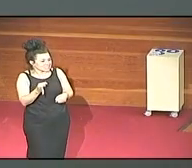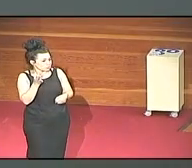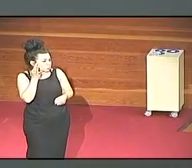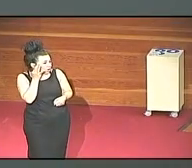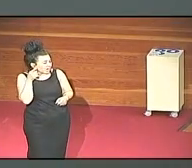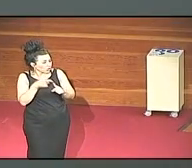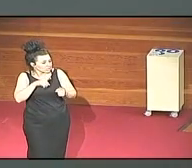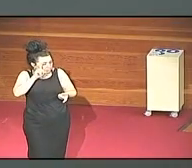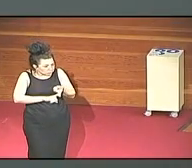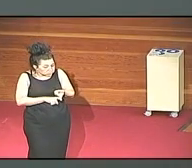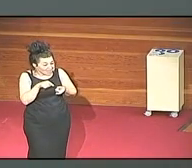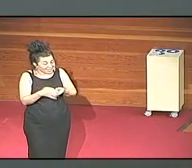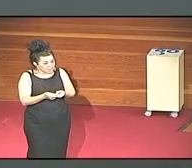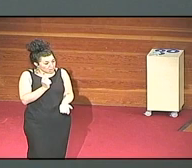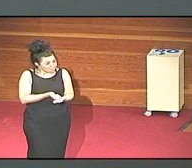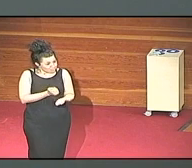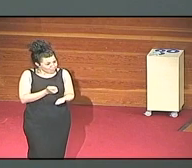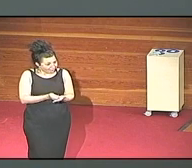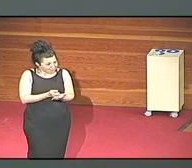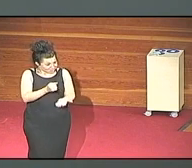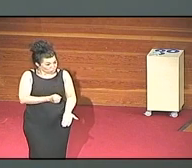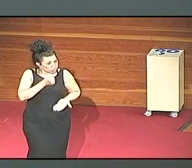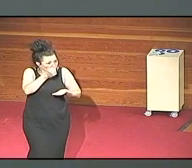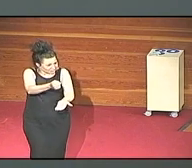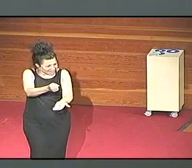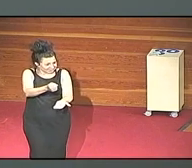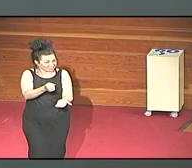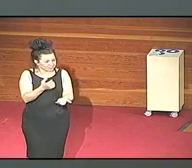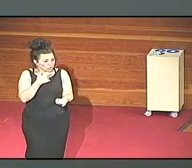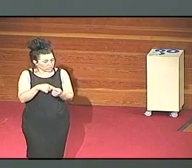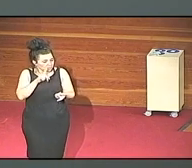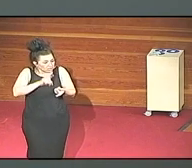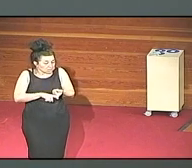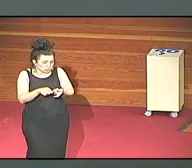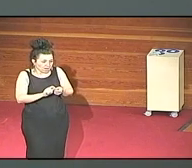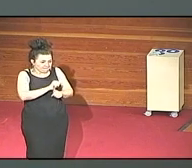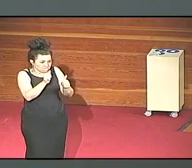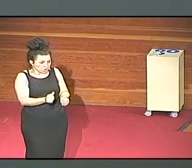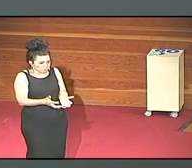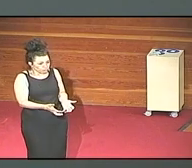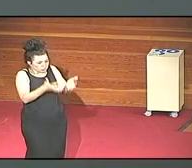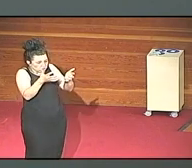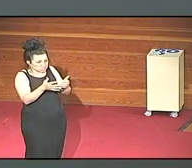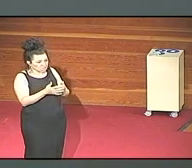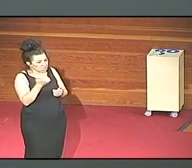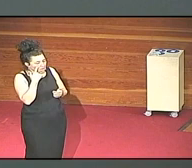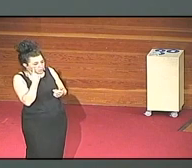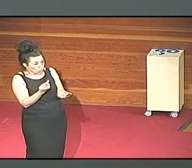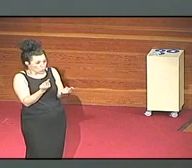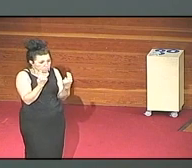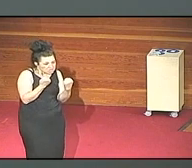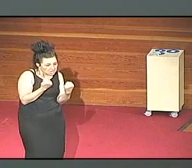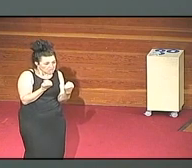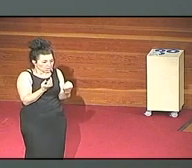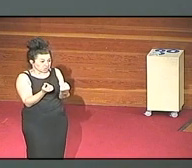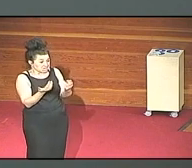es una zona donde hay que pagar dote y mucha gente no tiene trabajo y es una manera de conseguir pues sortear la humillación que supone no tener